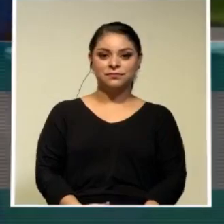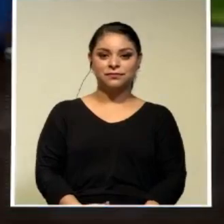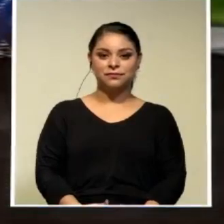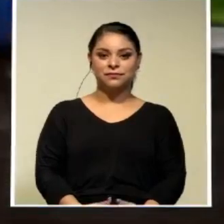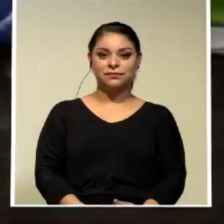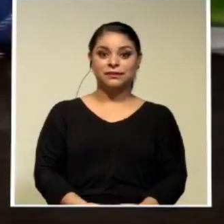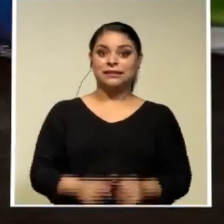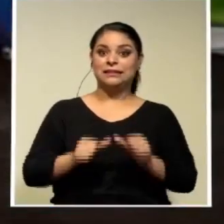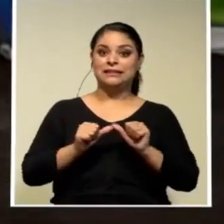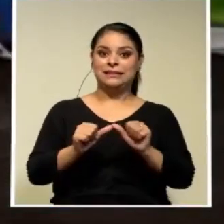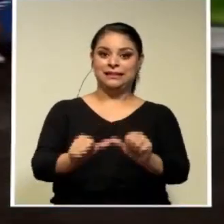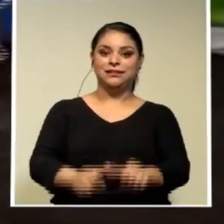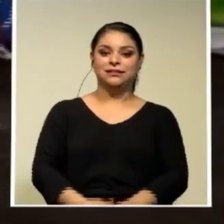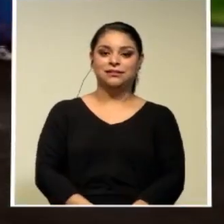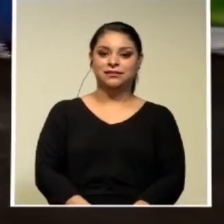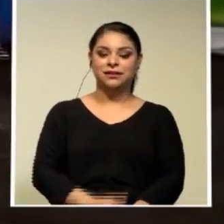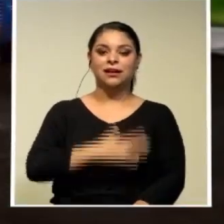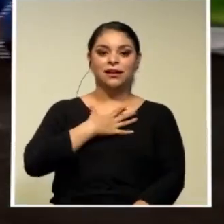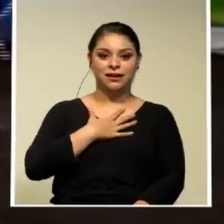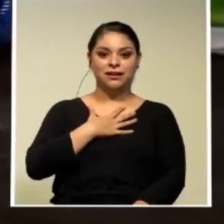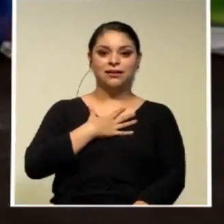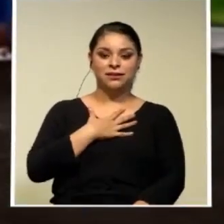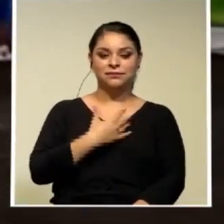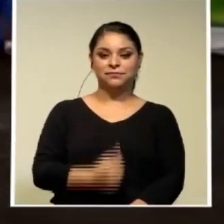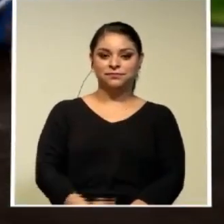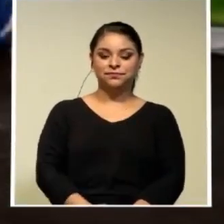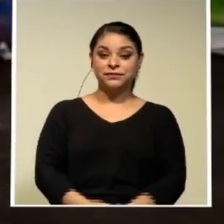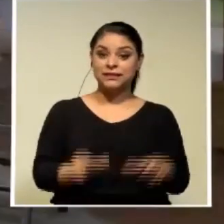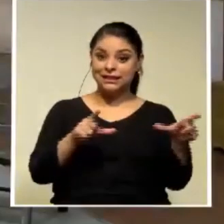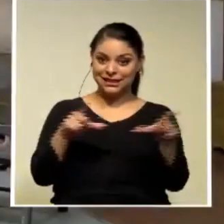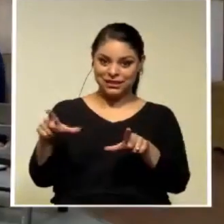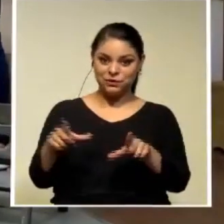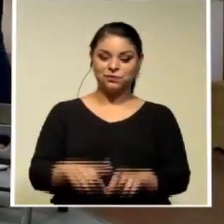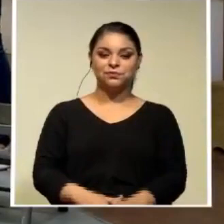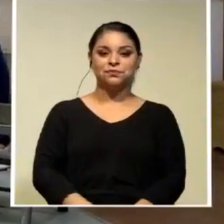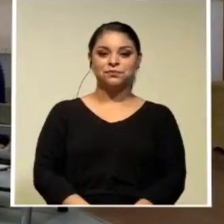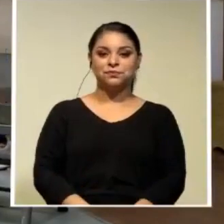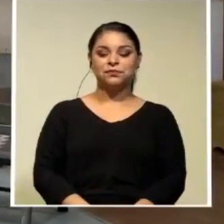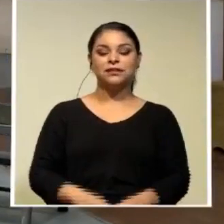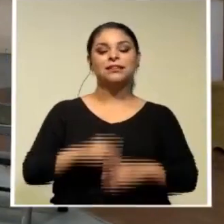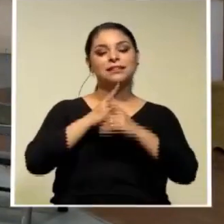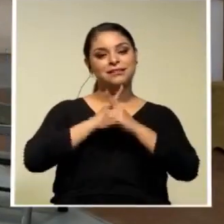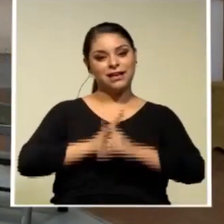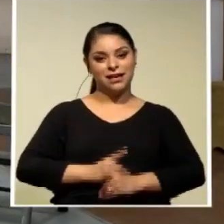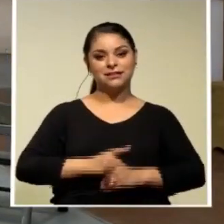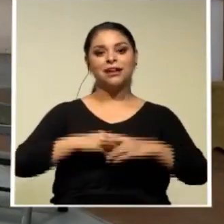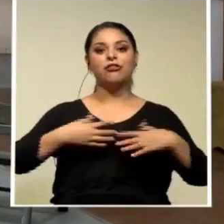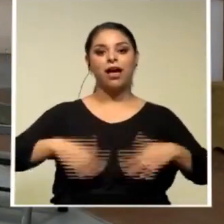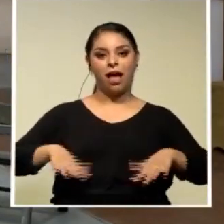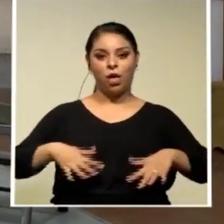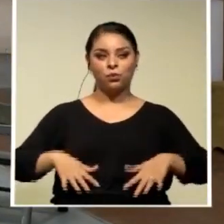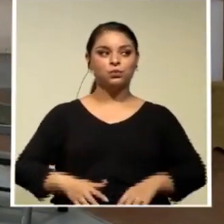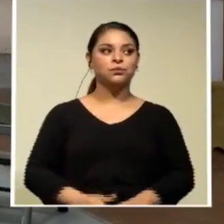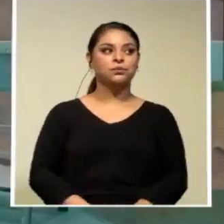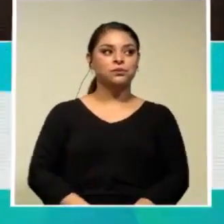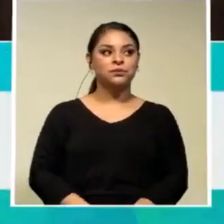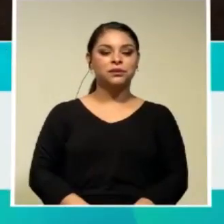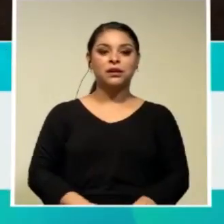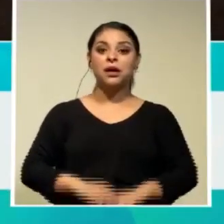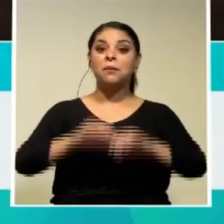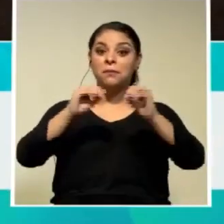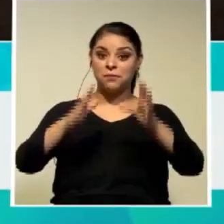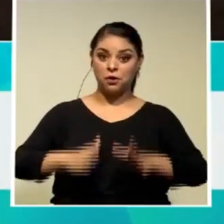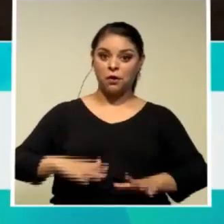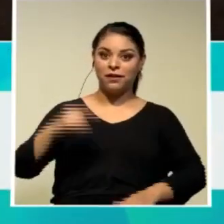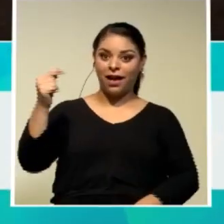¡Ay, sigue! ¡Ay! ¡Listo! ¡Descanso, mi hijo! ¡Descanso! ¡Profe Gabriel! ¿Sabe